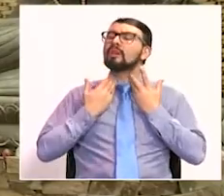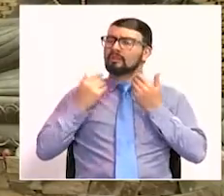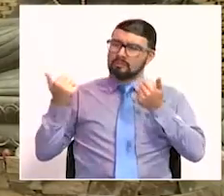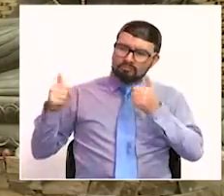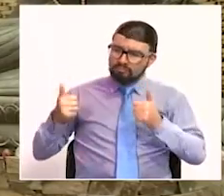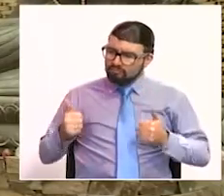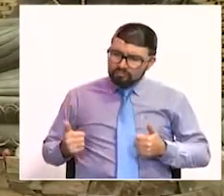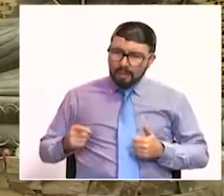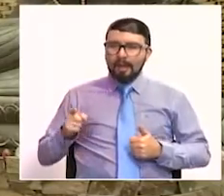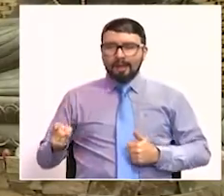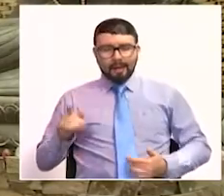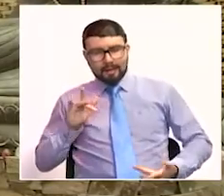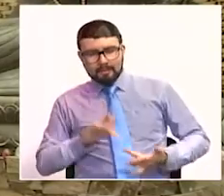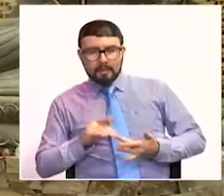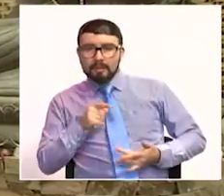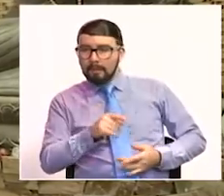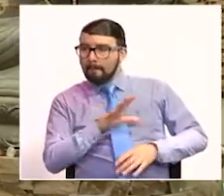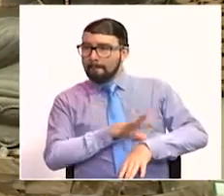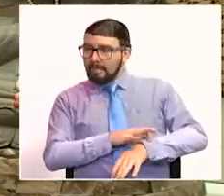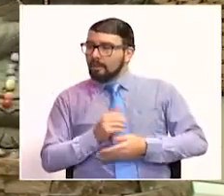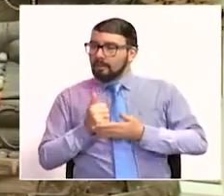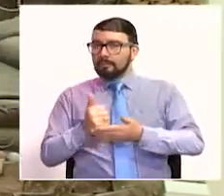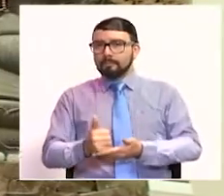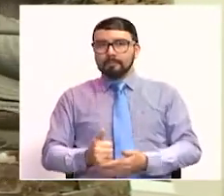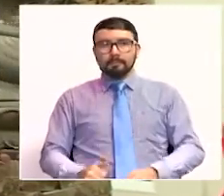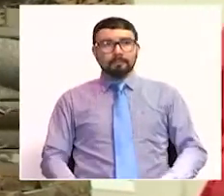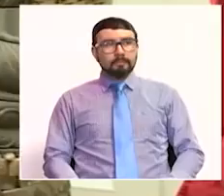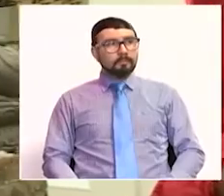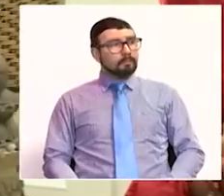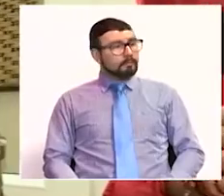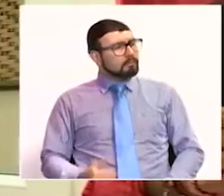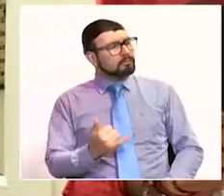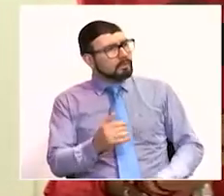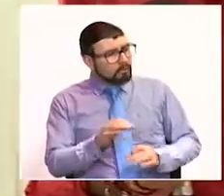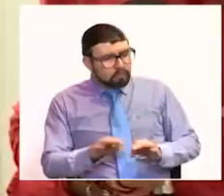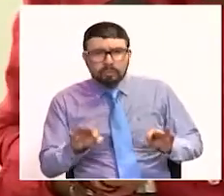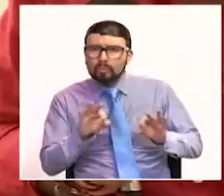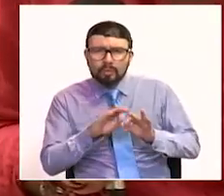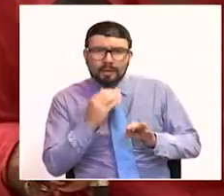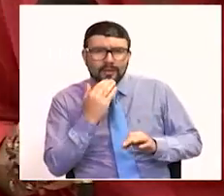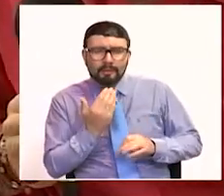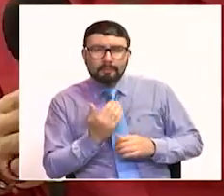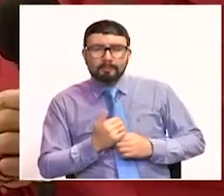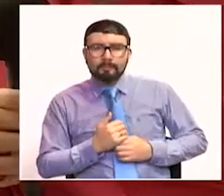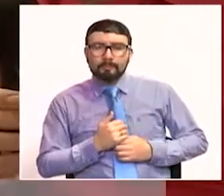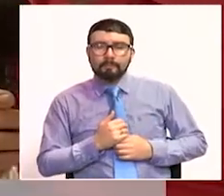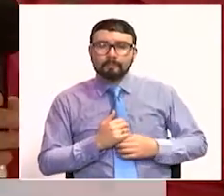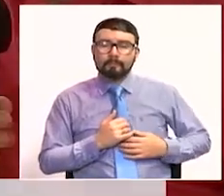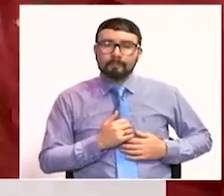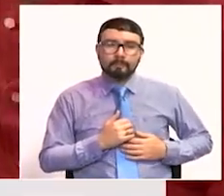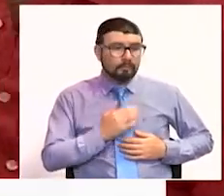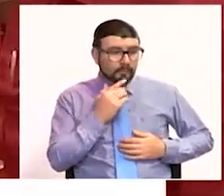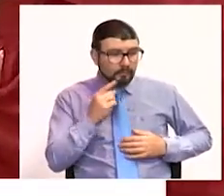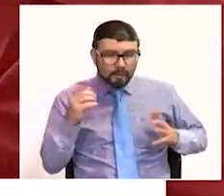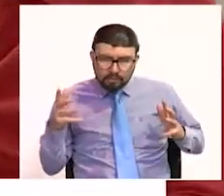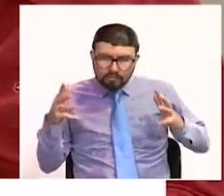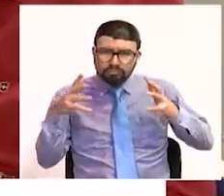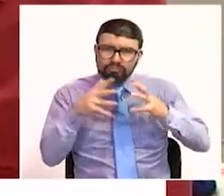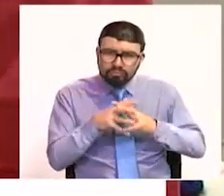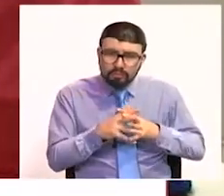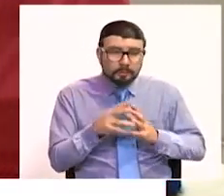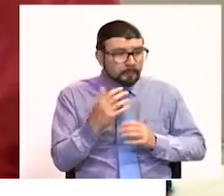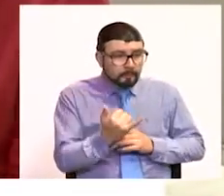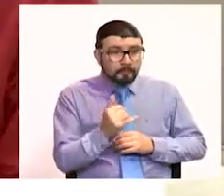relacionándolo en el diagnóstico médico. Llama la atención que cuando Integramos terapéuticamente